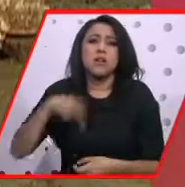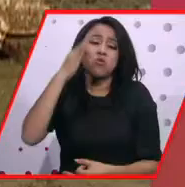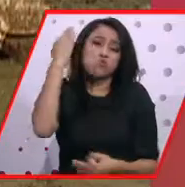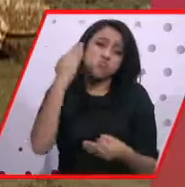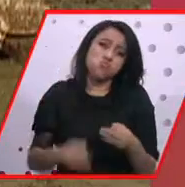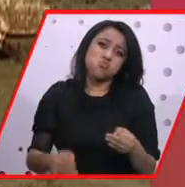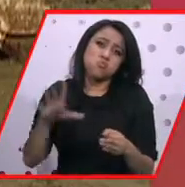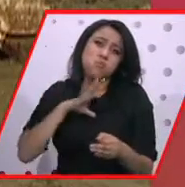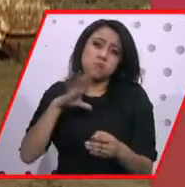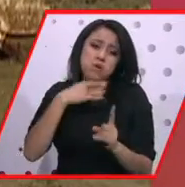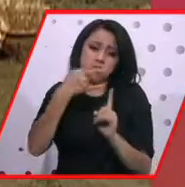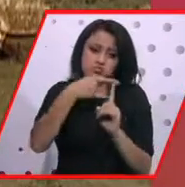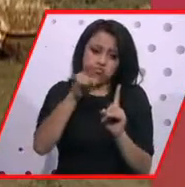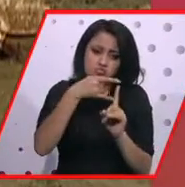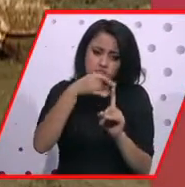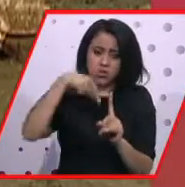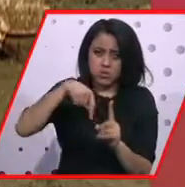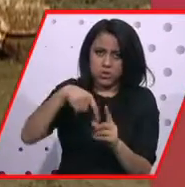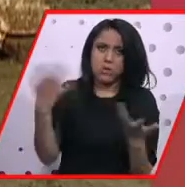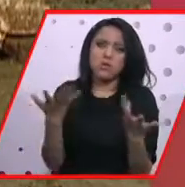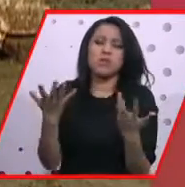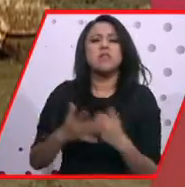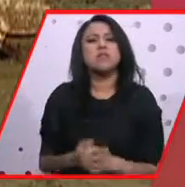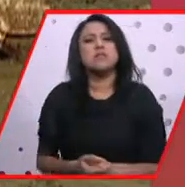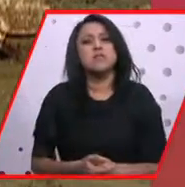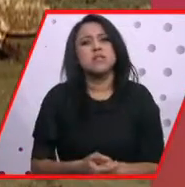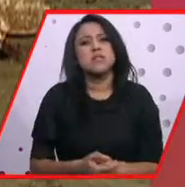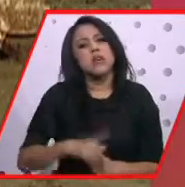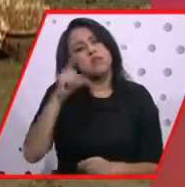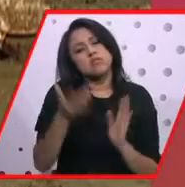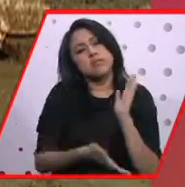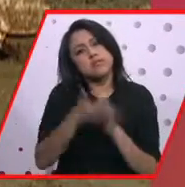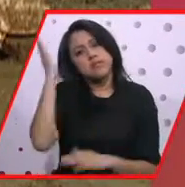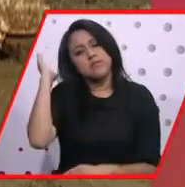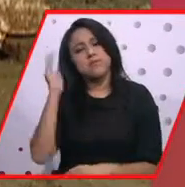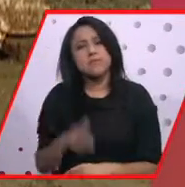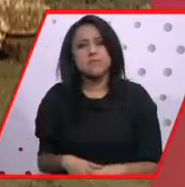le puso puerta a este cuarto de aquí, y se volvió a ir